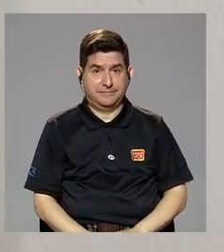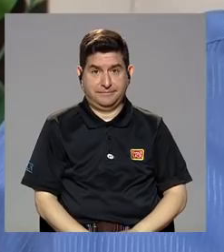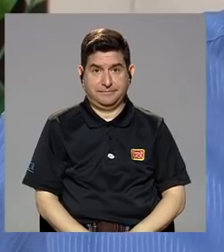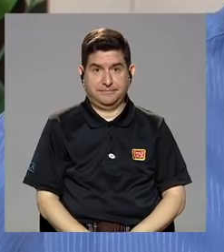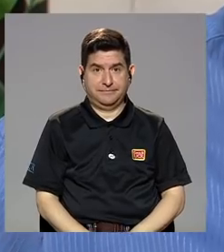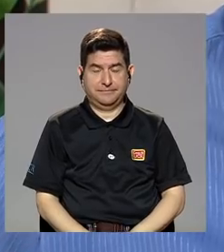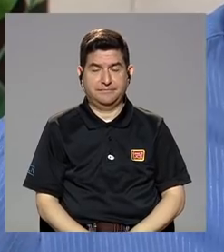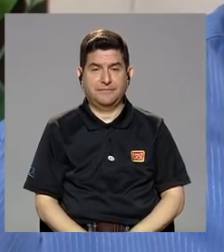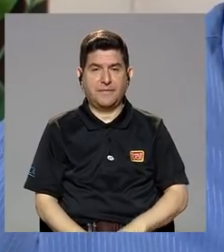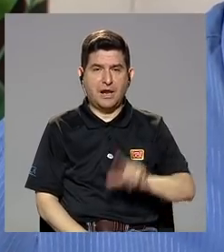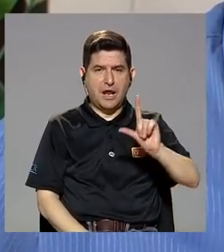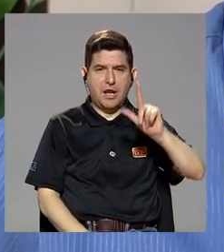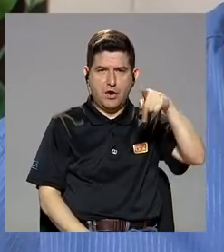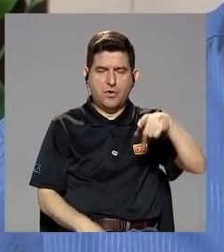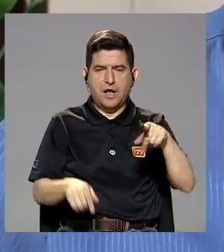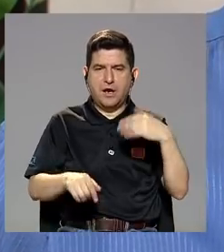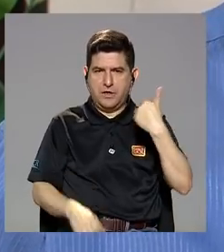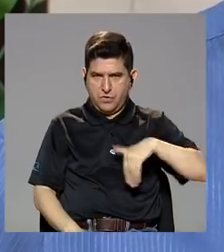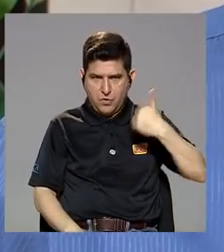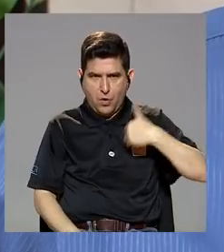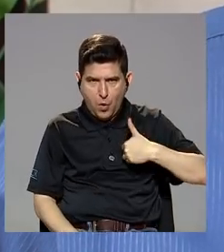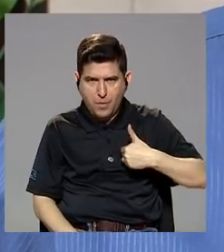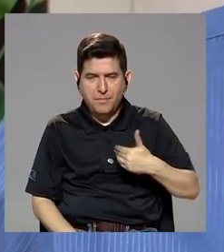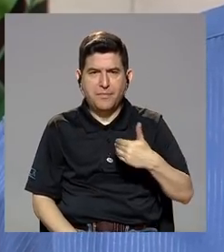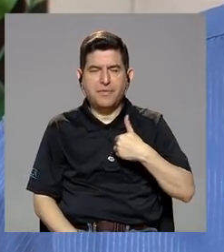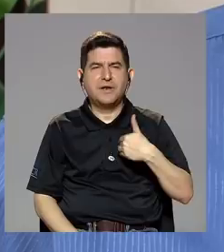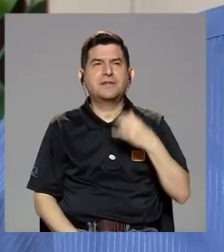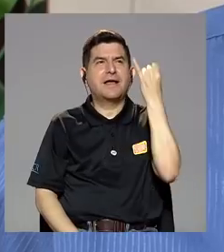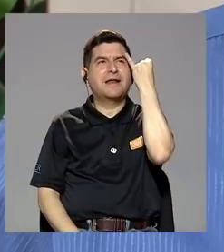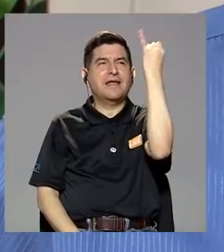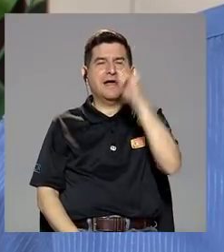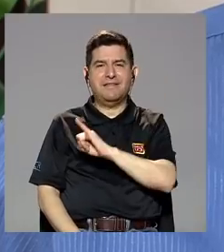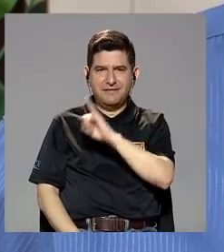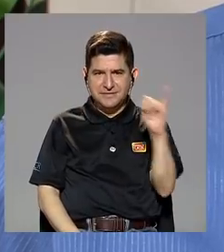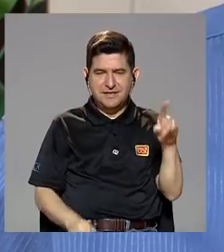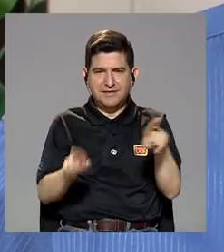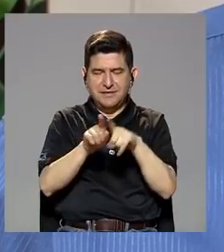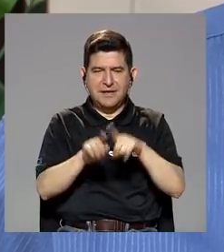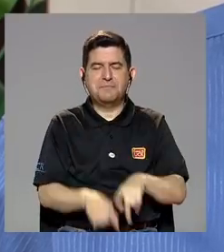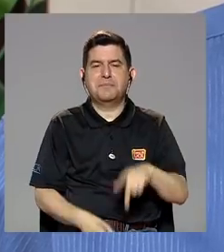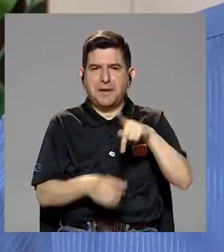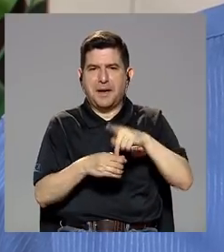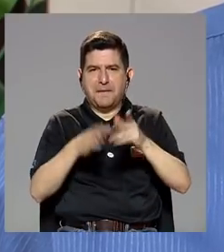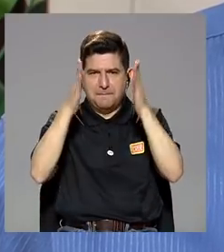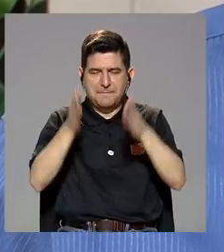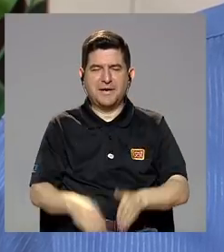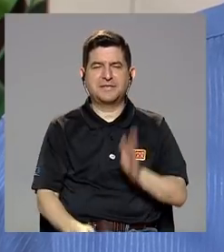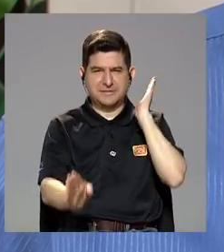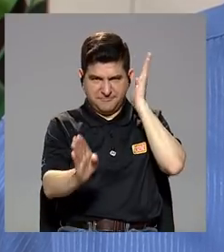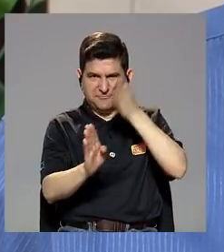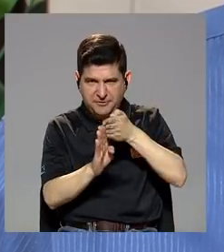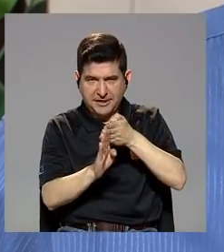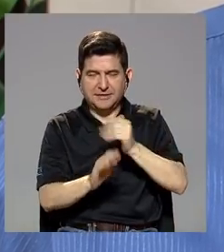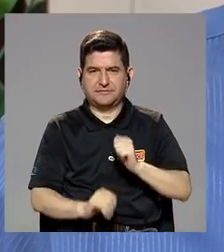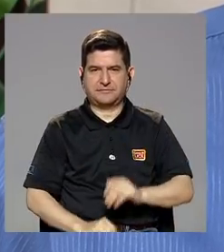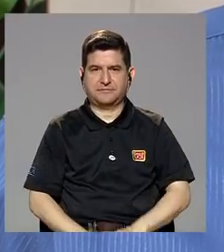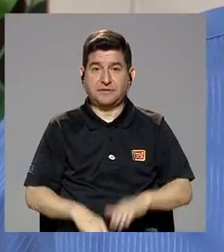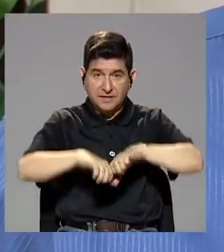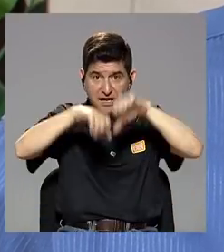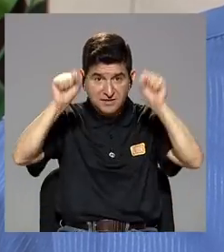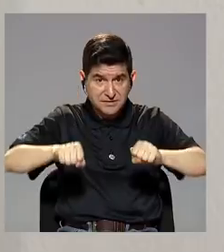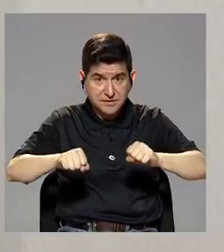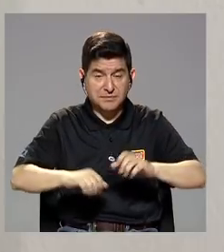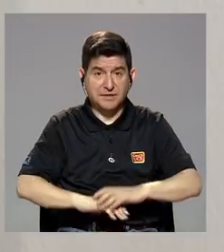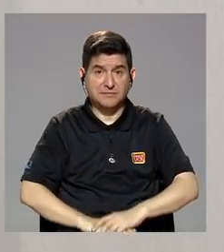donde leonardo no solamente era un hombre que ideología de izquierdas y no era un militante fiel leal al